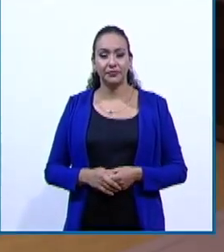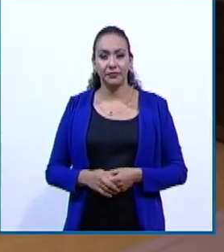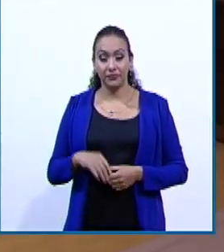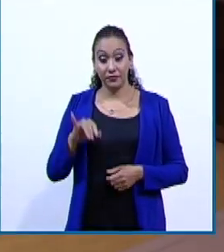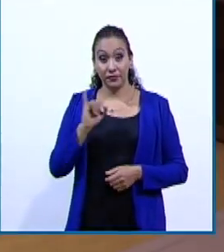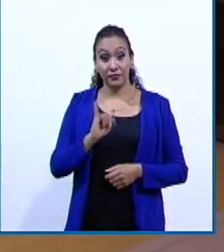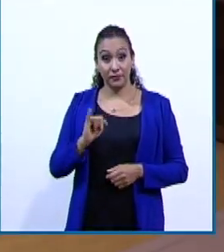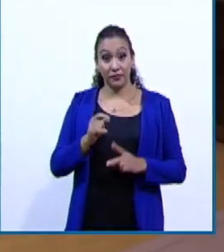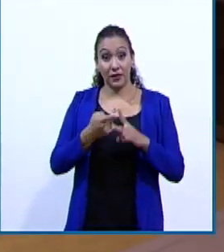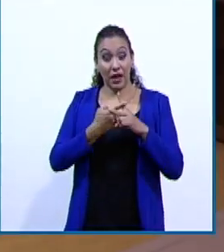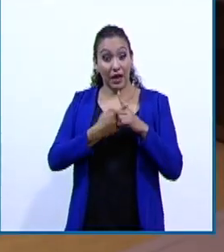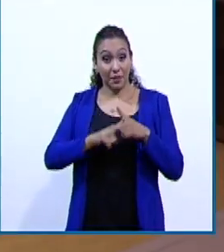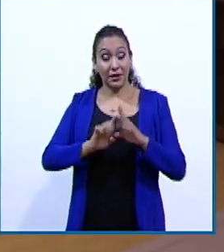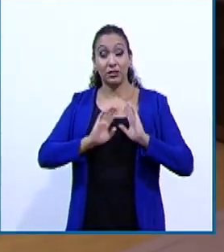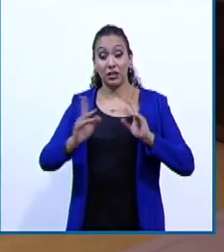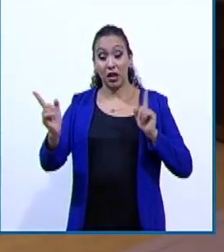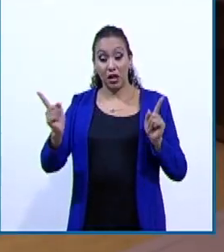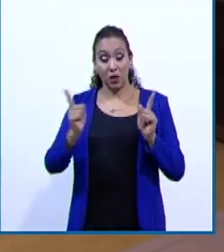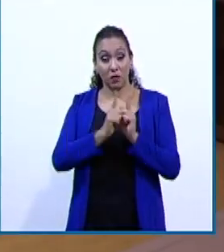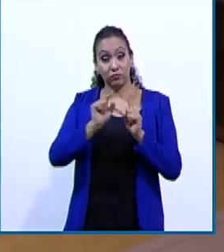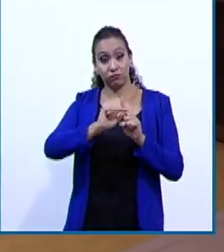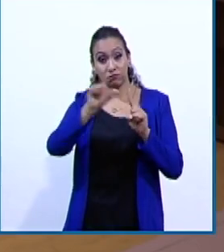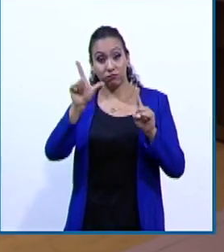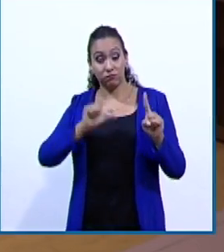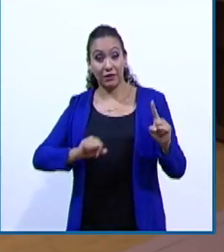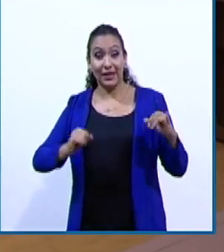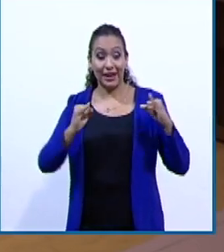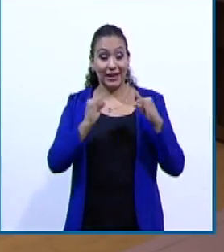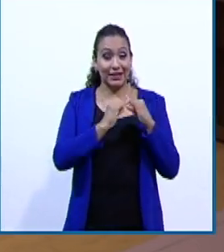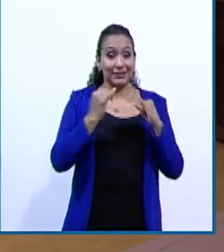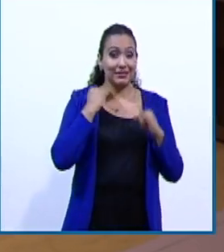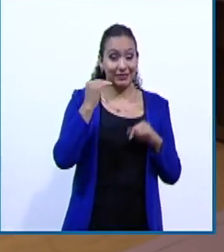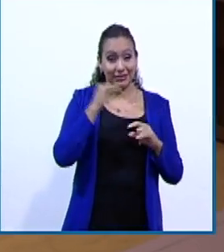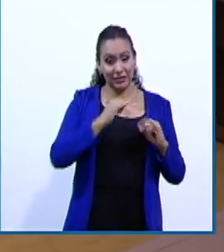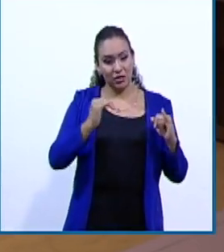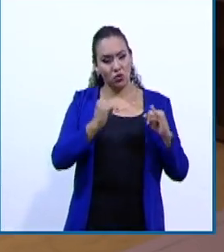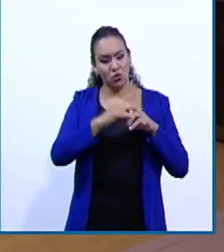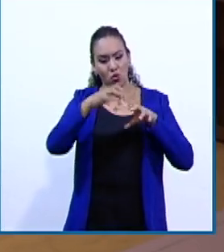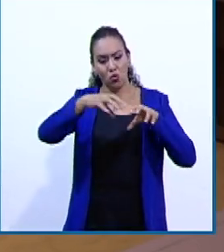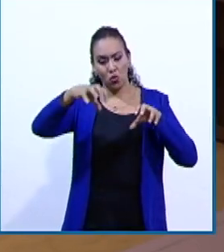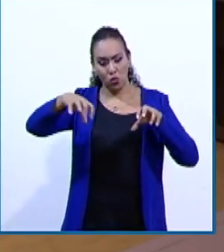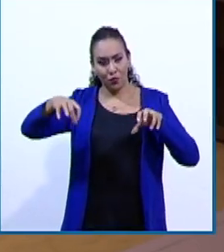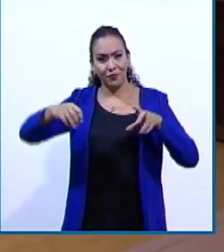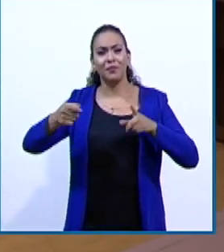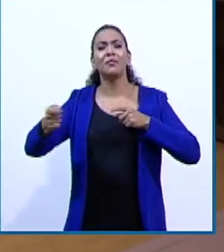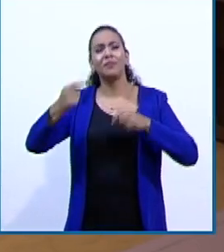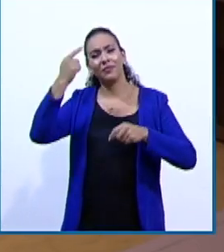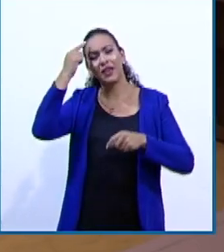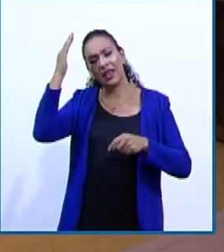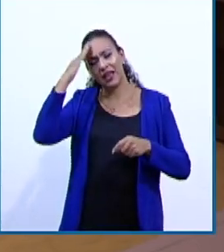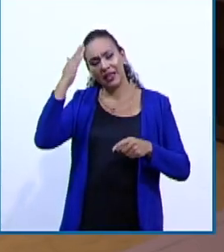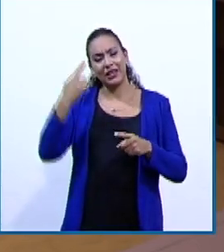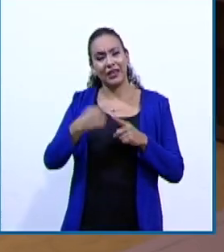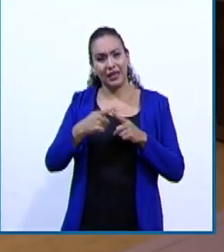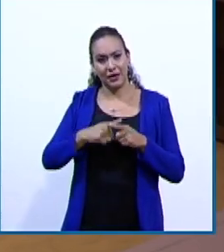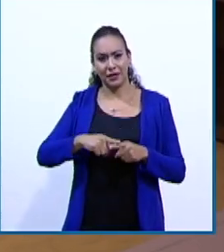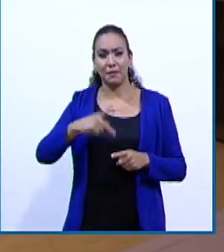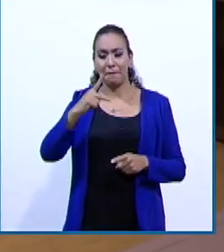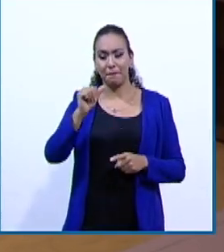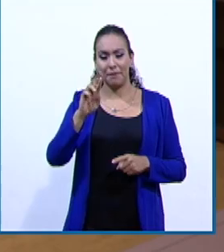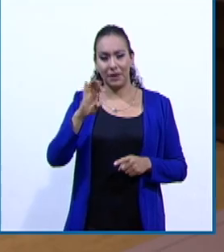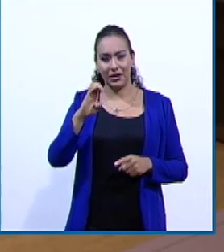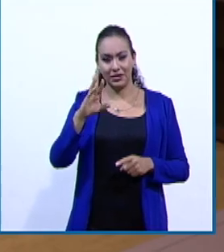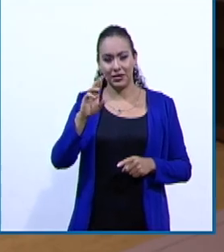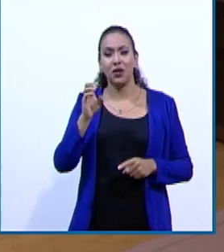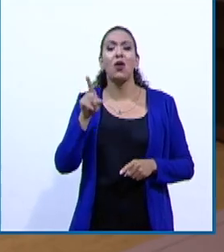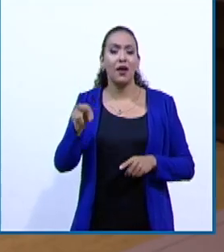Y este jueves inició el Encuentro Nacional de Defensorías de todo el país que encabeza la magistrada Taisia Cruz Parcero, directora general del Instituto Federal